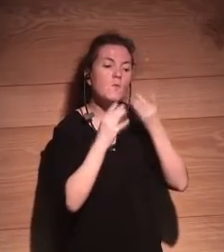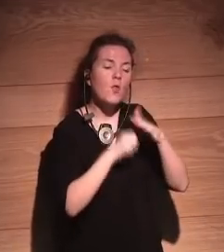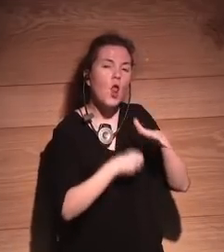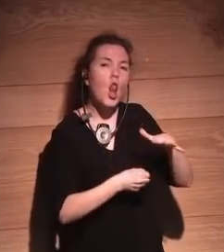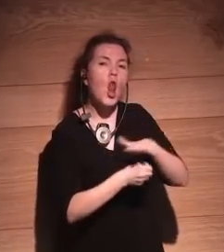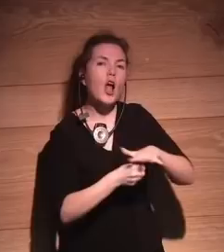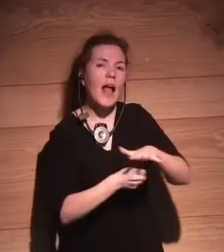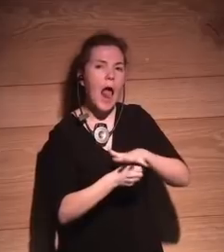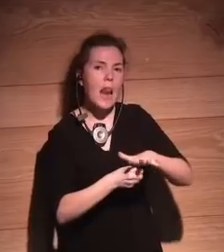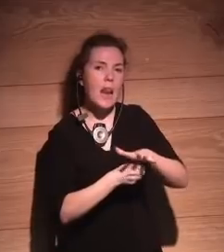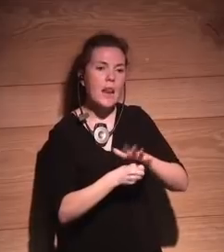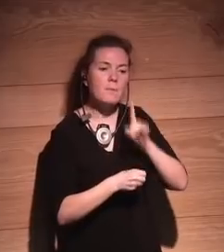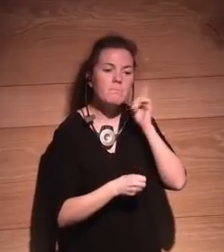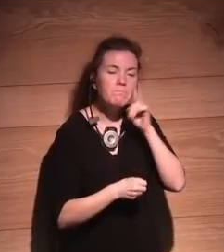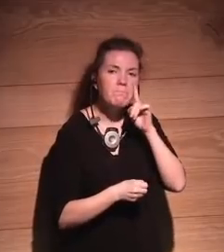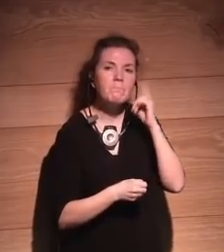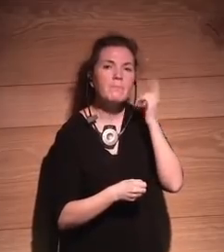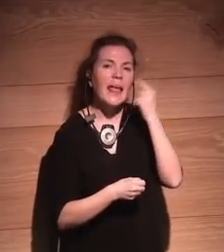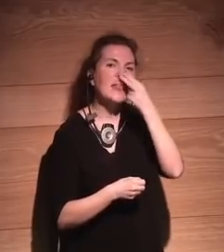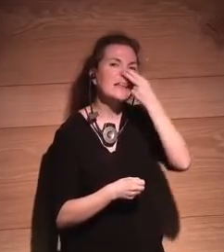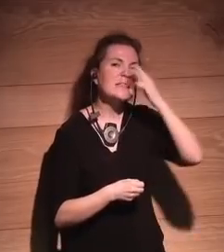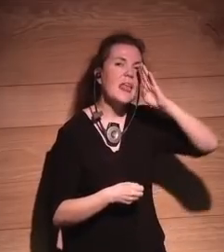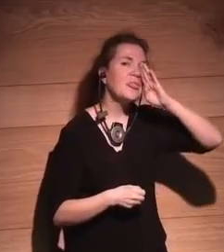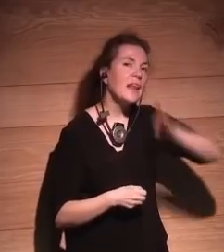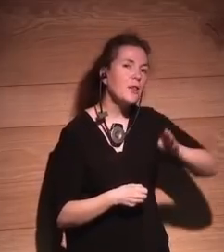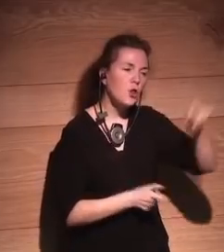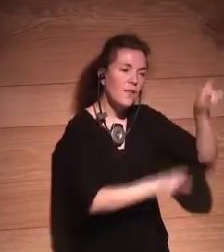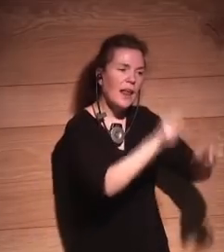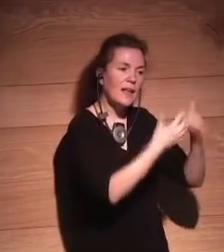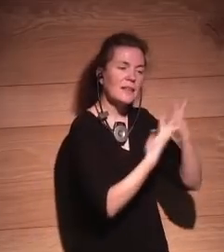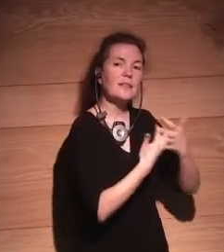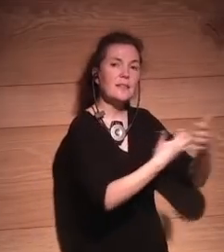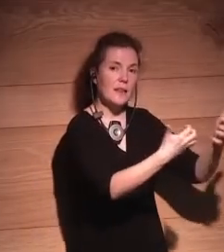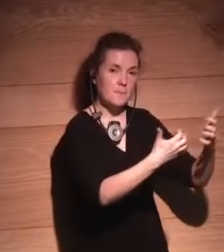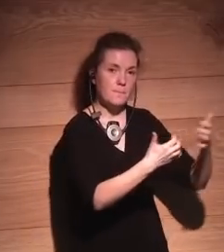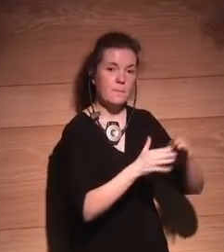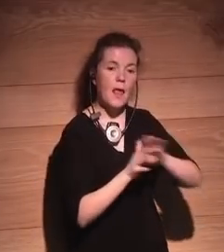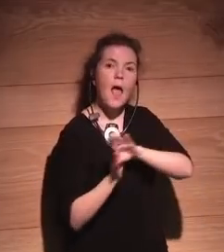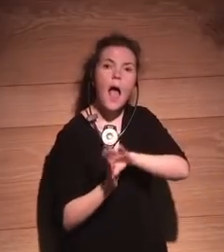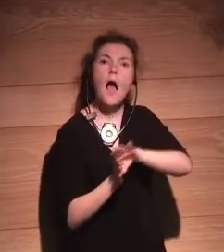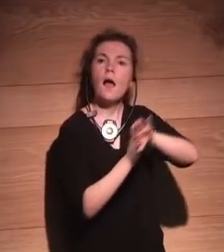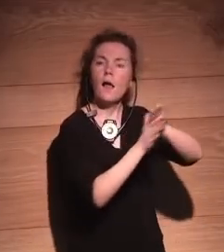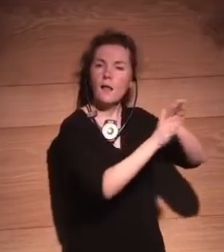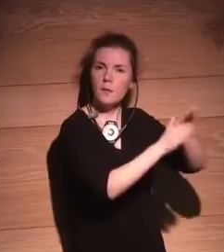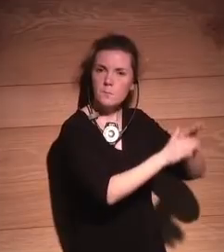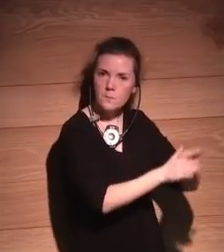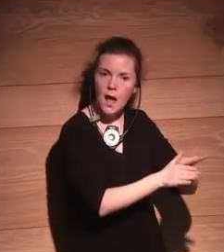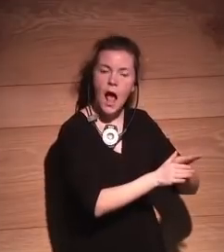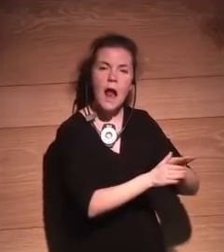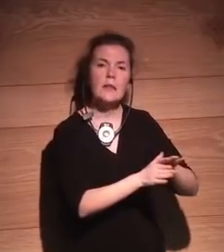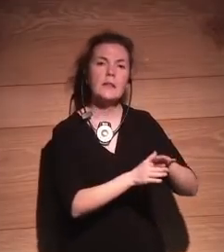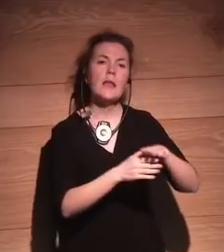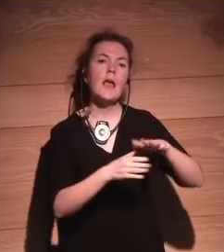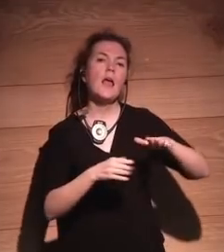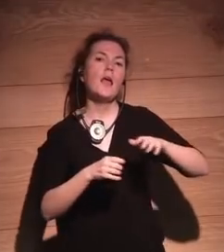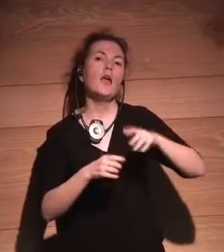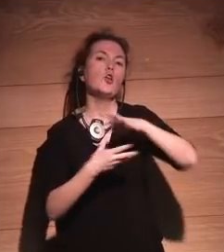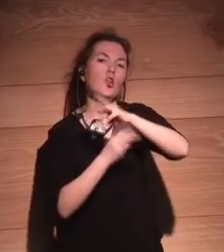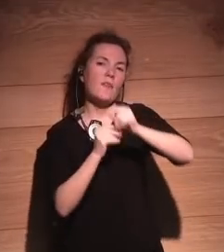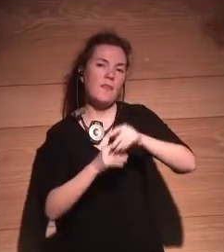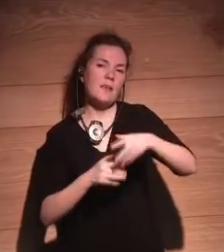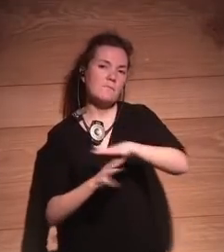local y de identificar los intereses directos y reales de esos lectores, más allá, evidentemente, de las grandes coberturas